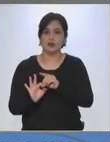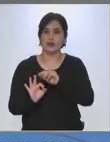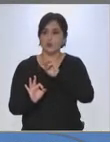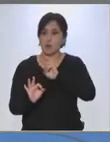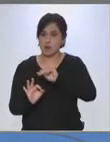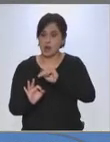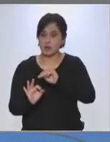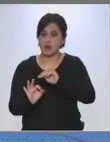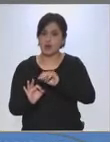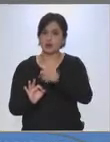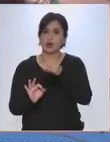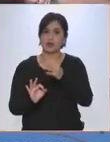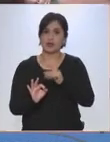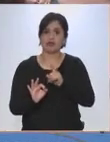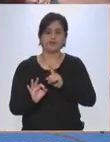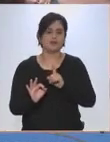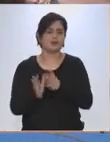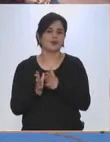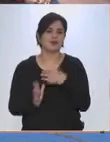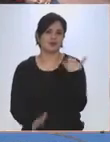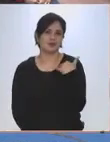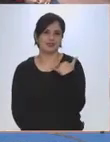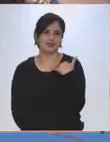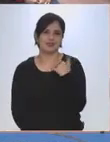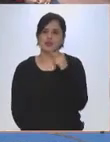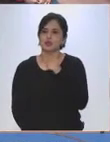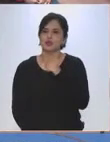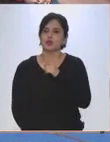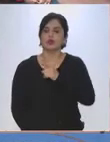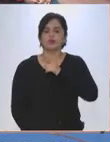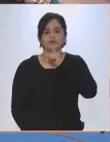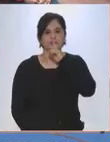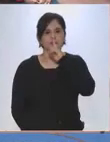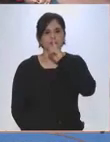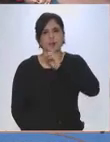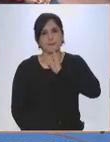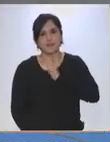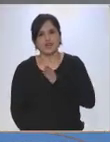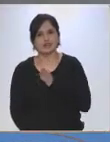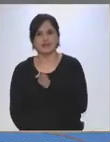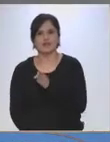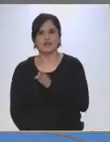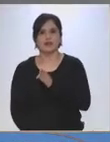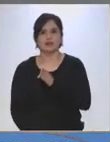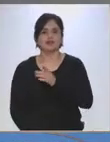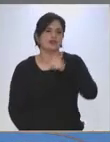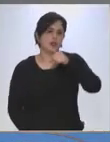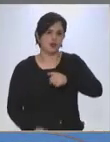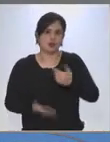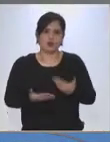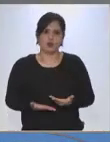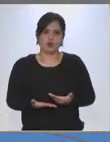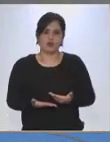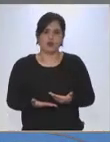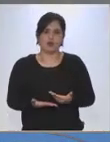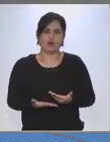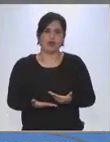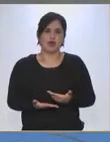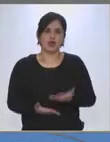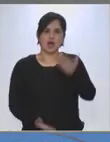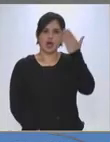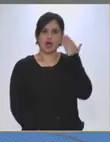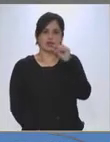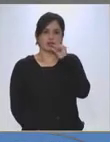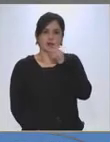madres que tal como dice alberto son clave fue su perseverancia la que me llevó donde estoy hoy destacó hace unos días